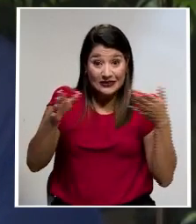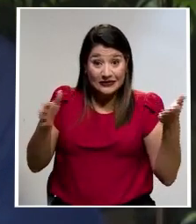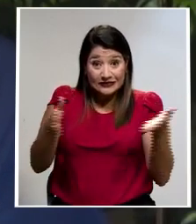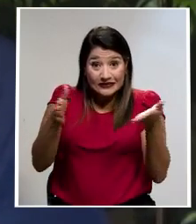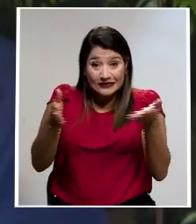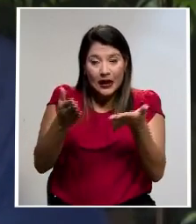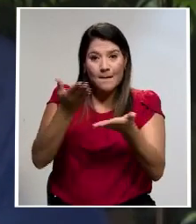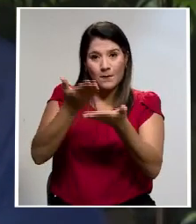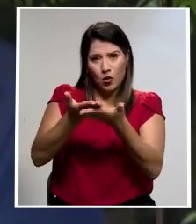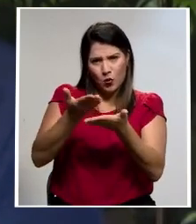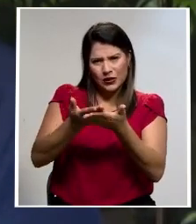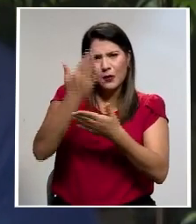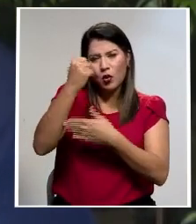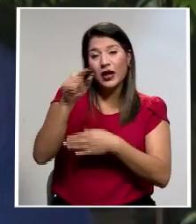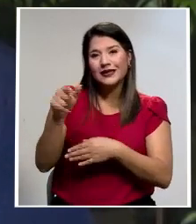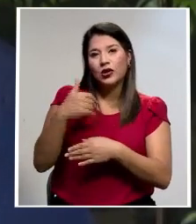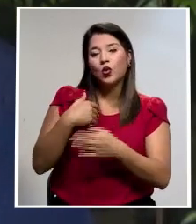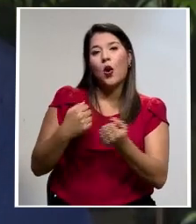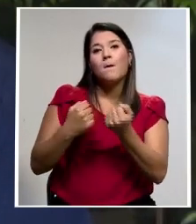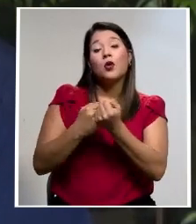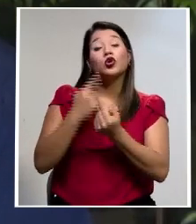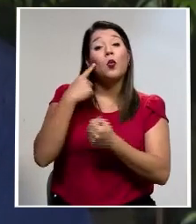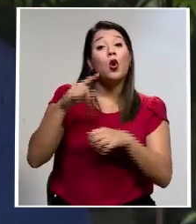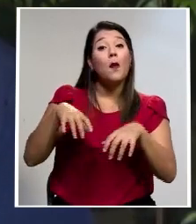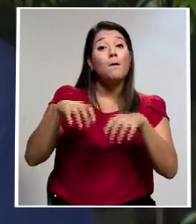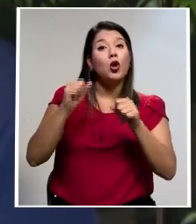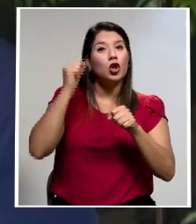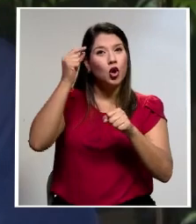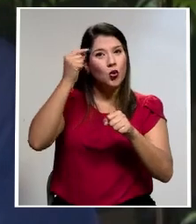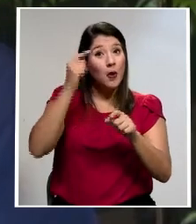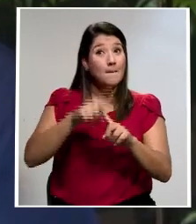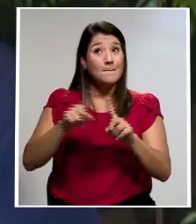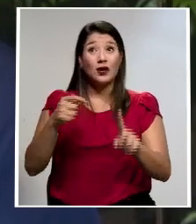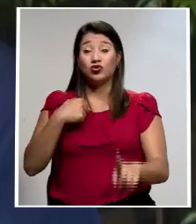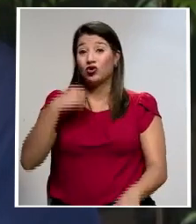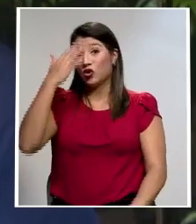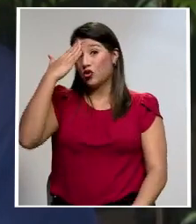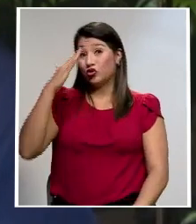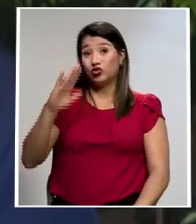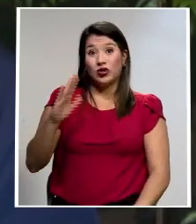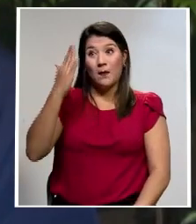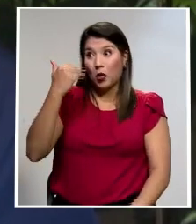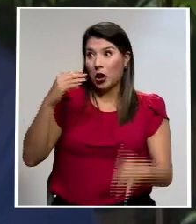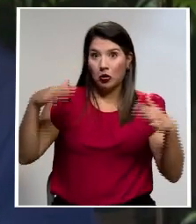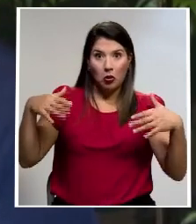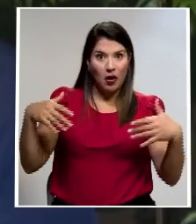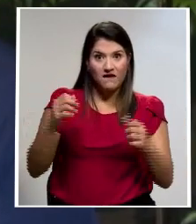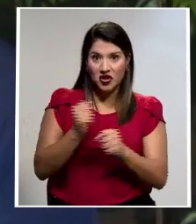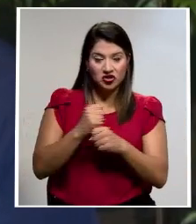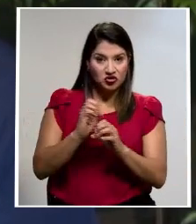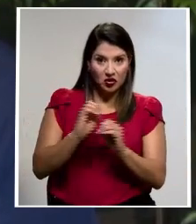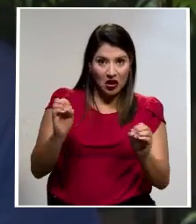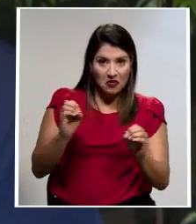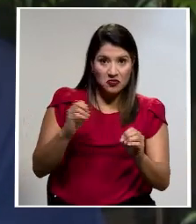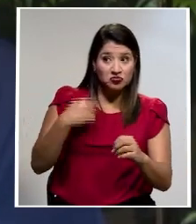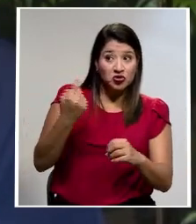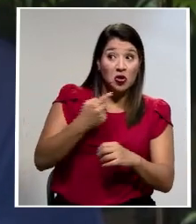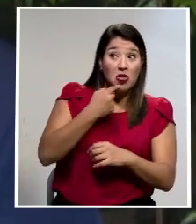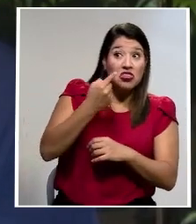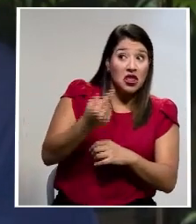ha recibido apoyo del Ejecutivo. Lo que no sé es por qué eso no se ha concretado y me parece